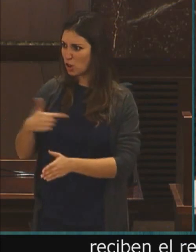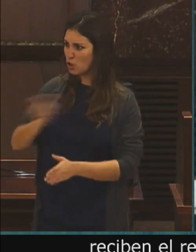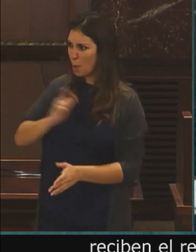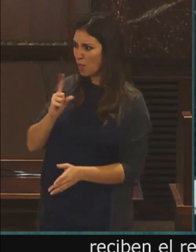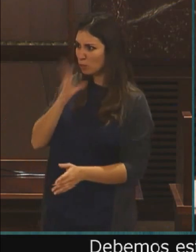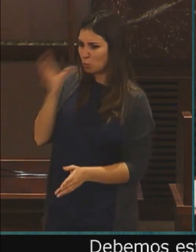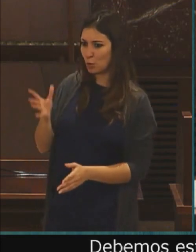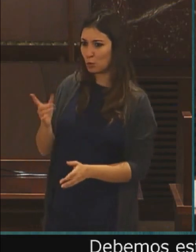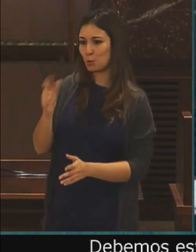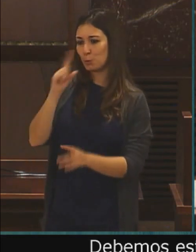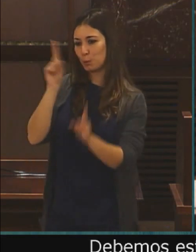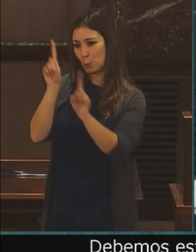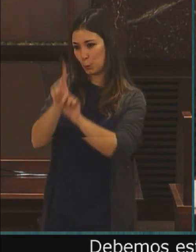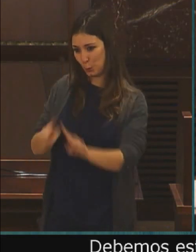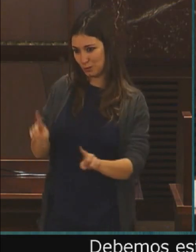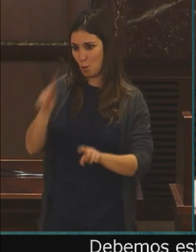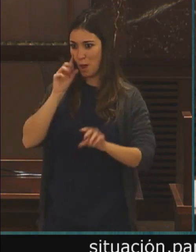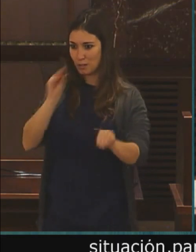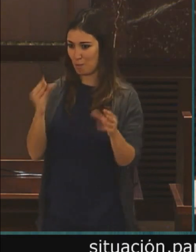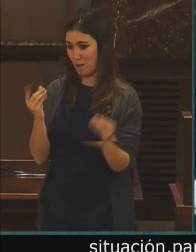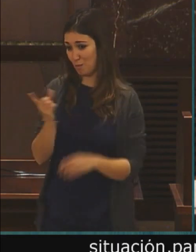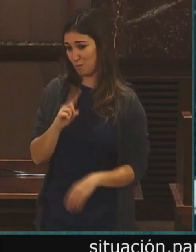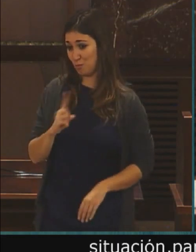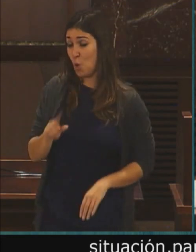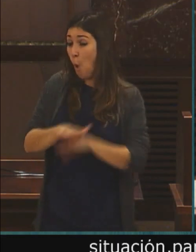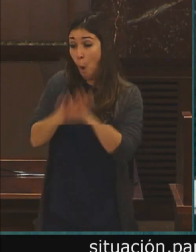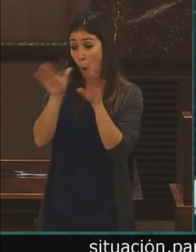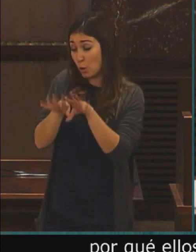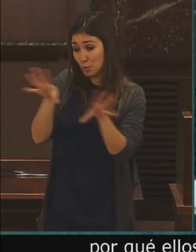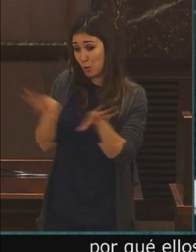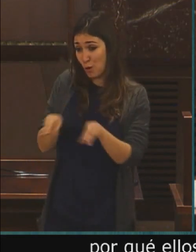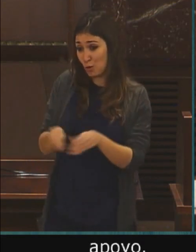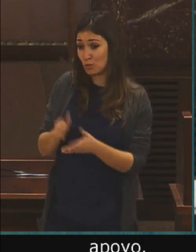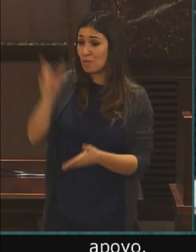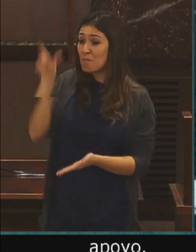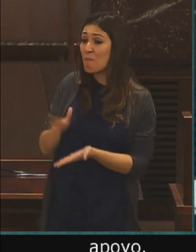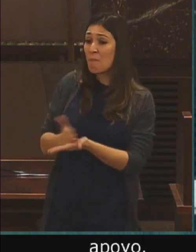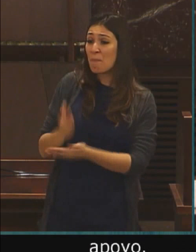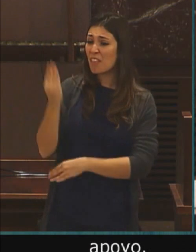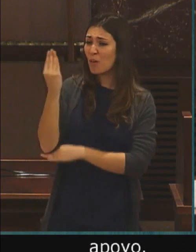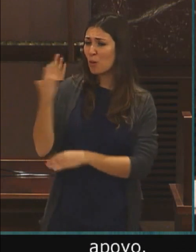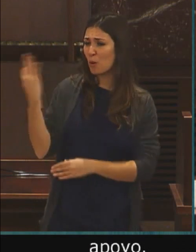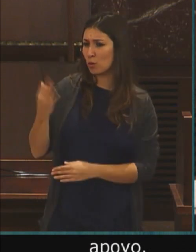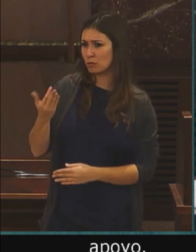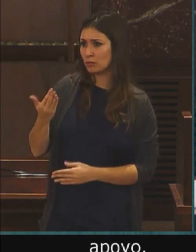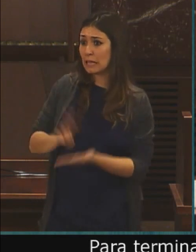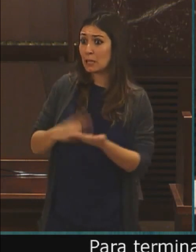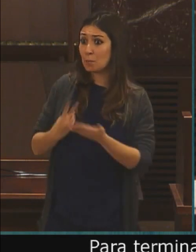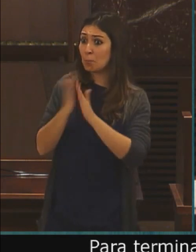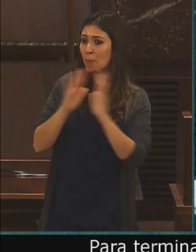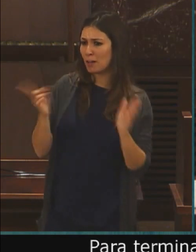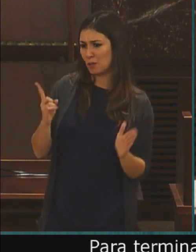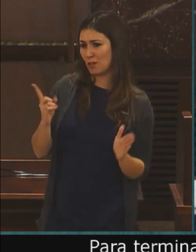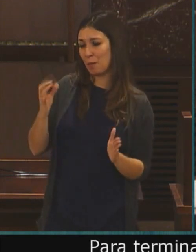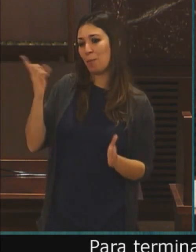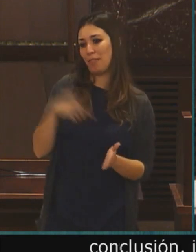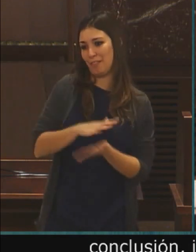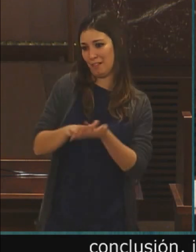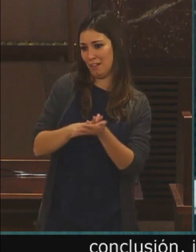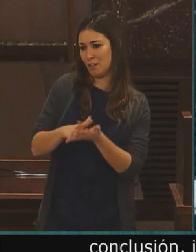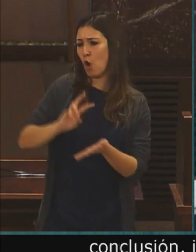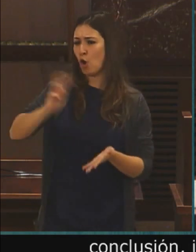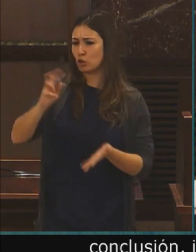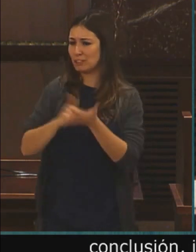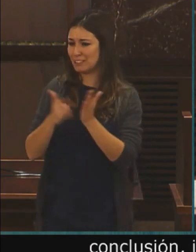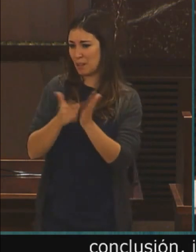no reciben el mismo apoyo. Para terminar y a modo de conclusión, insistir en que el mediador no es solo necesario que sea intérprete, aunque necesita manejar la lengua de signos